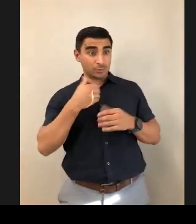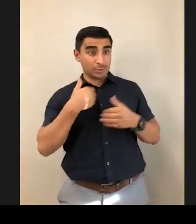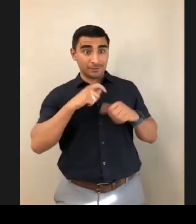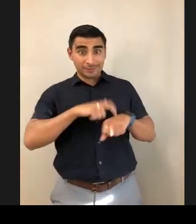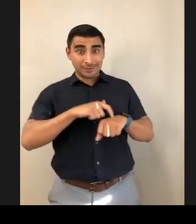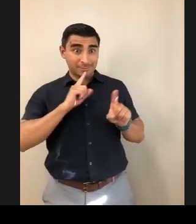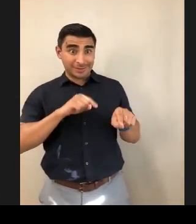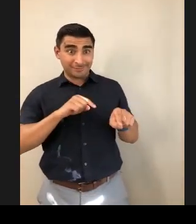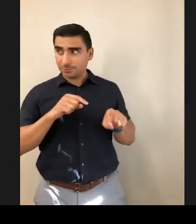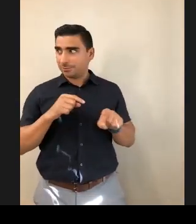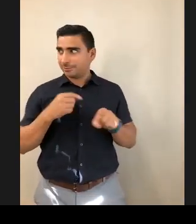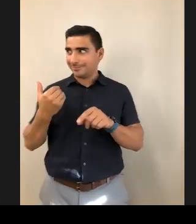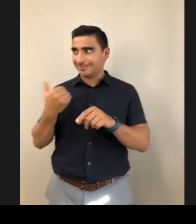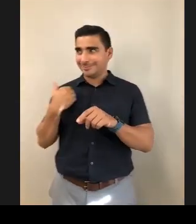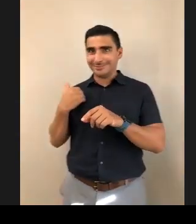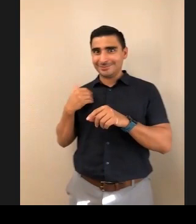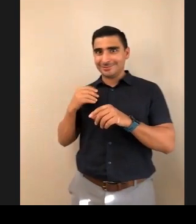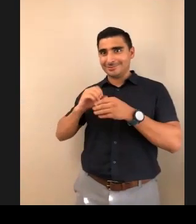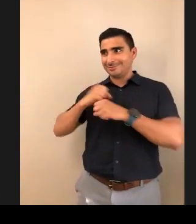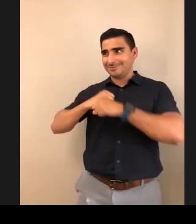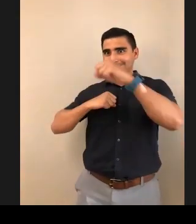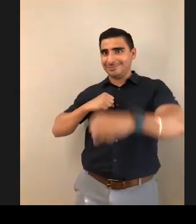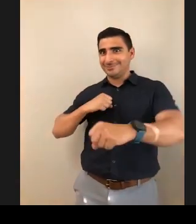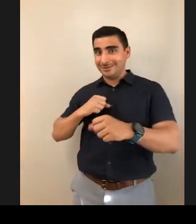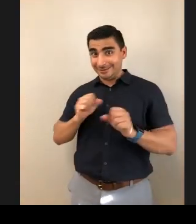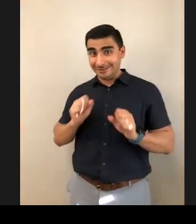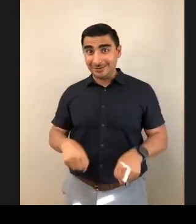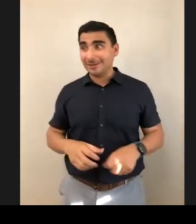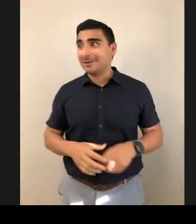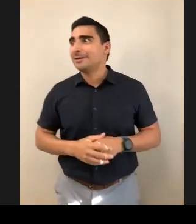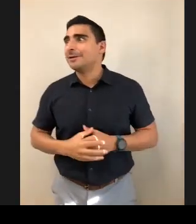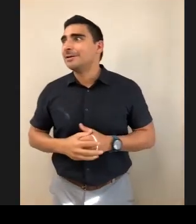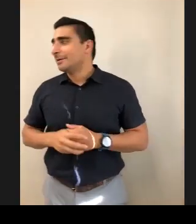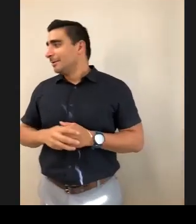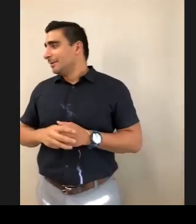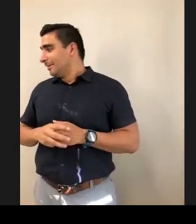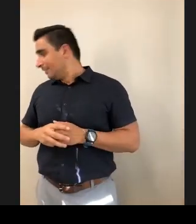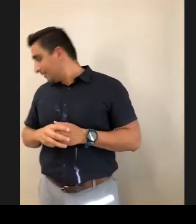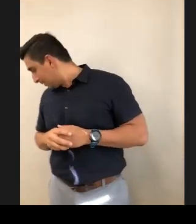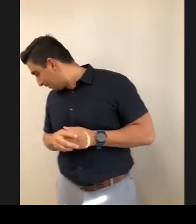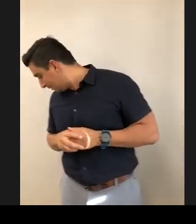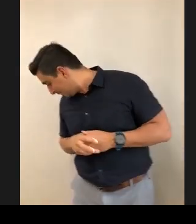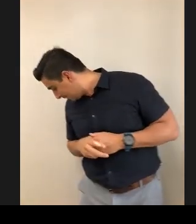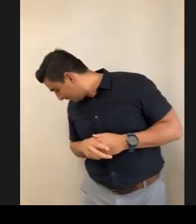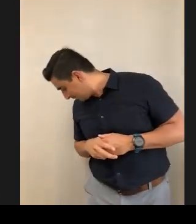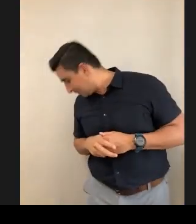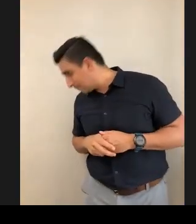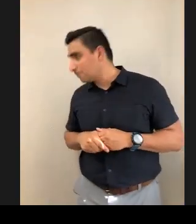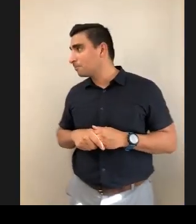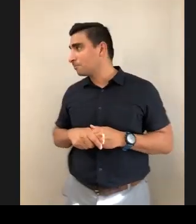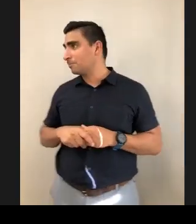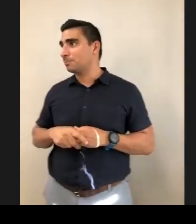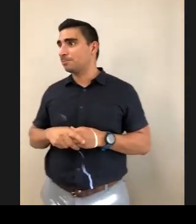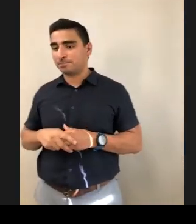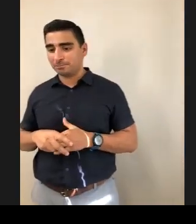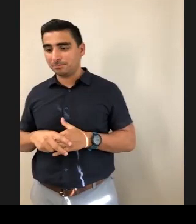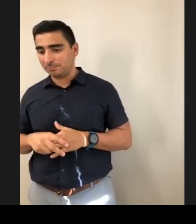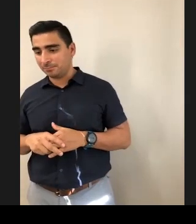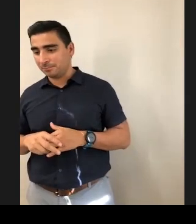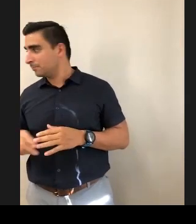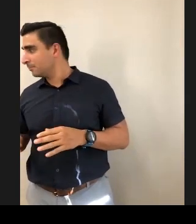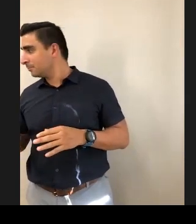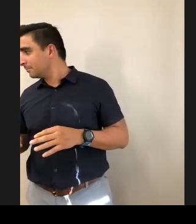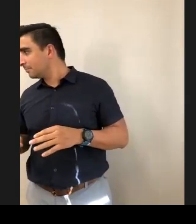Tengo tiempo todavía para mis respuestas. Sí, te damos la oportunidad. 3 minutos.